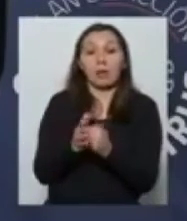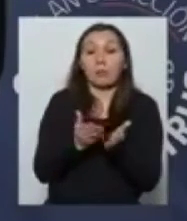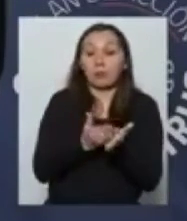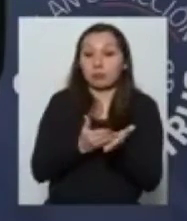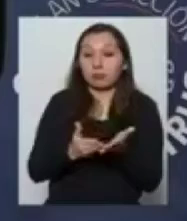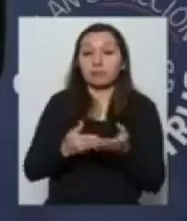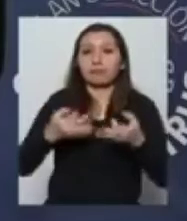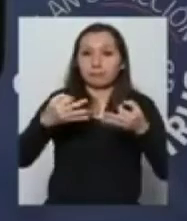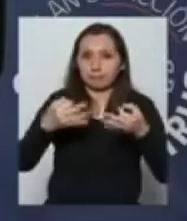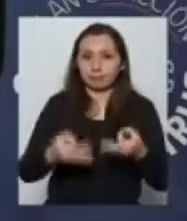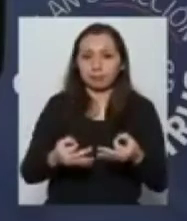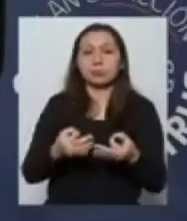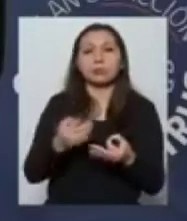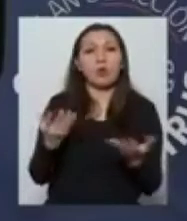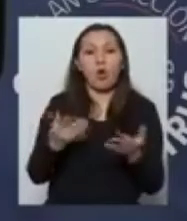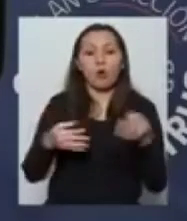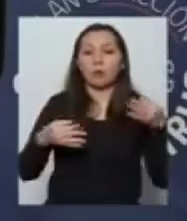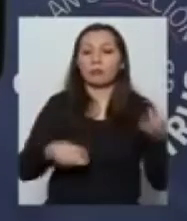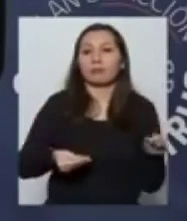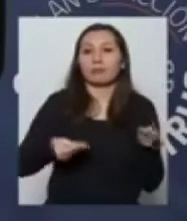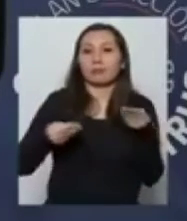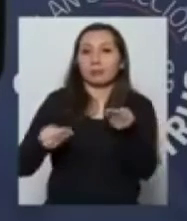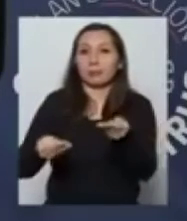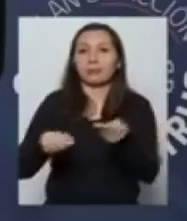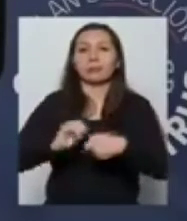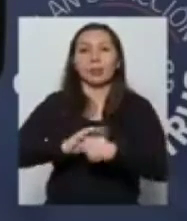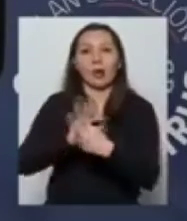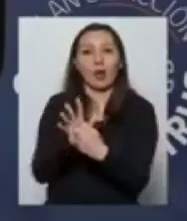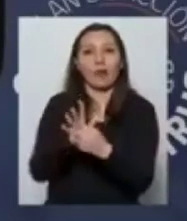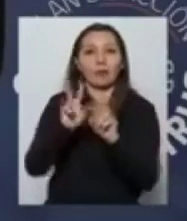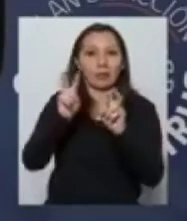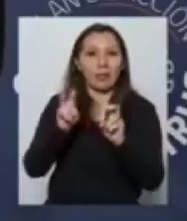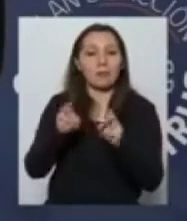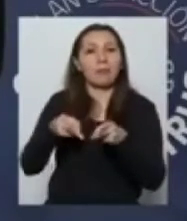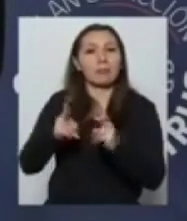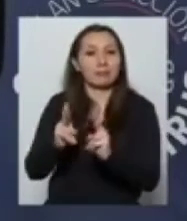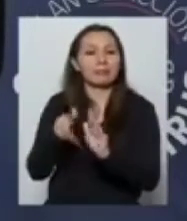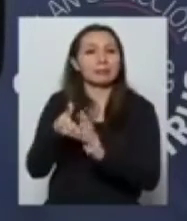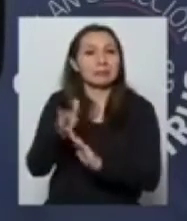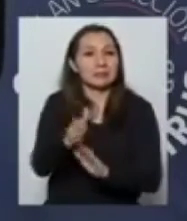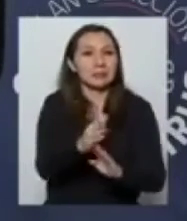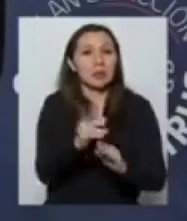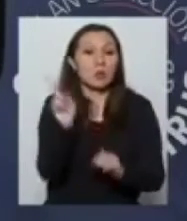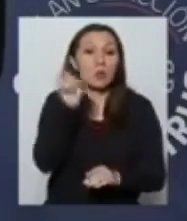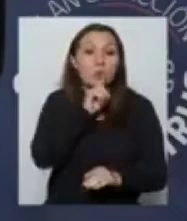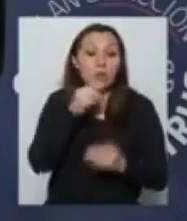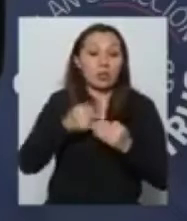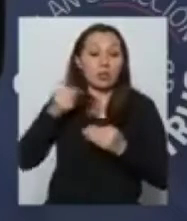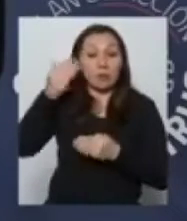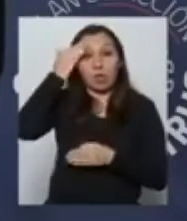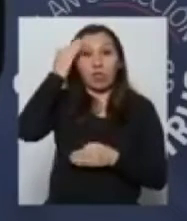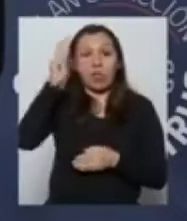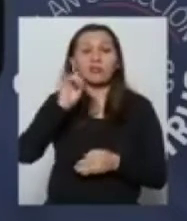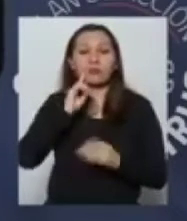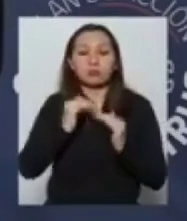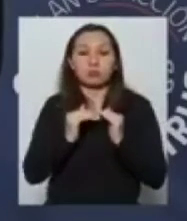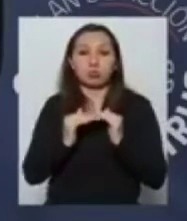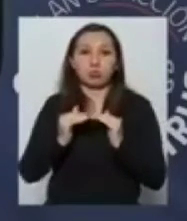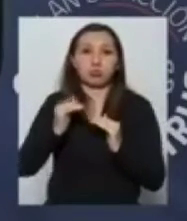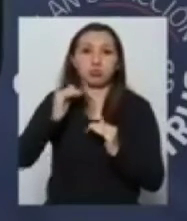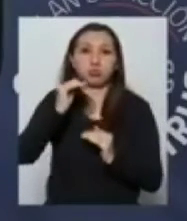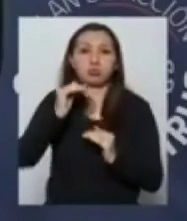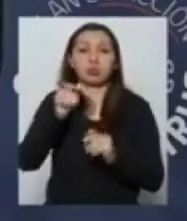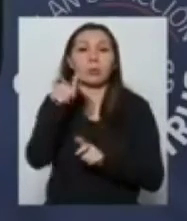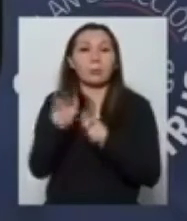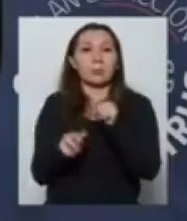tanto, acreditables mediante el carnet COVID. Y como ha sido la tendencia en las últimas jornadas, tenemos un aumento